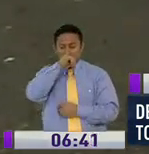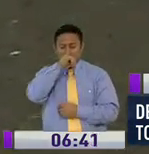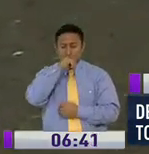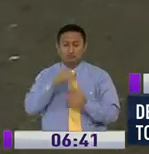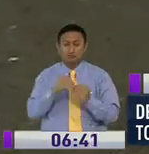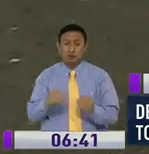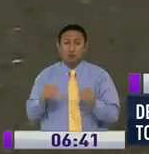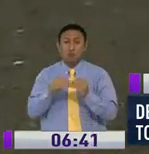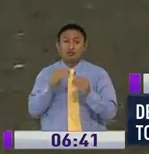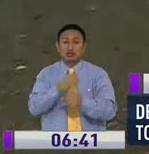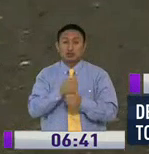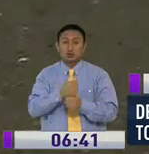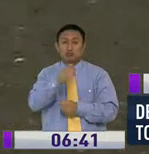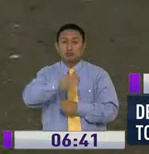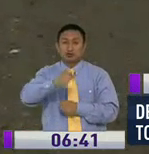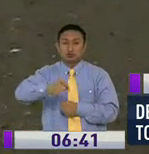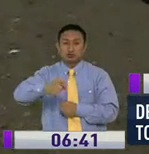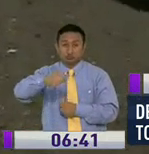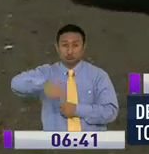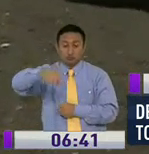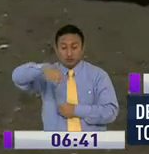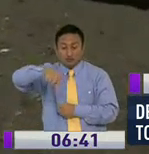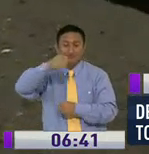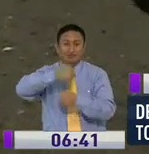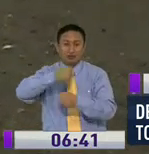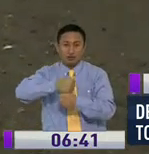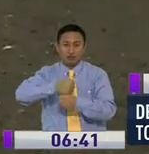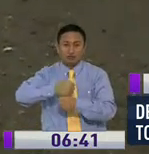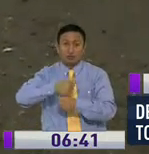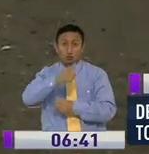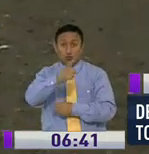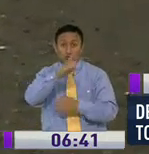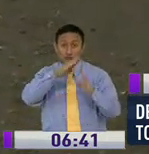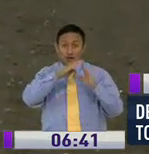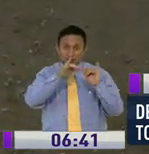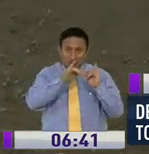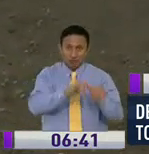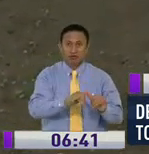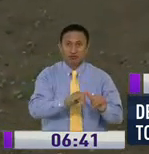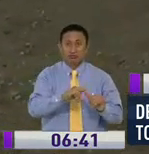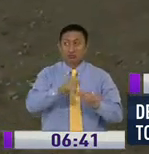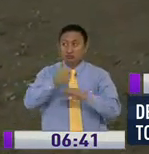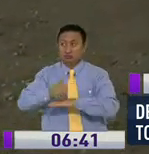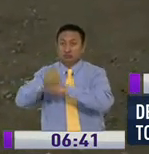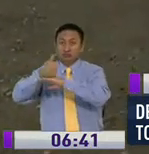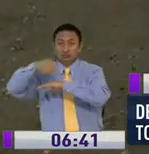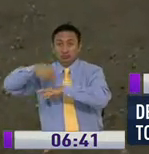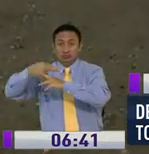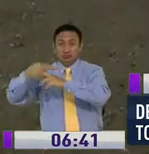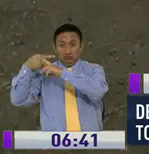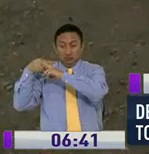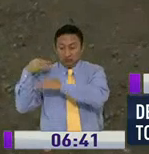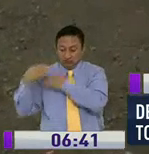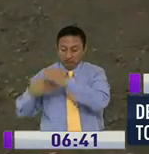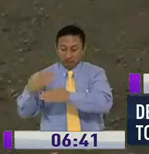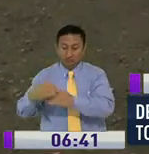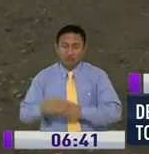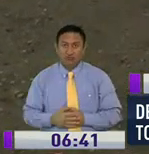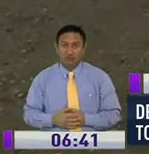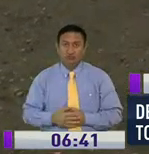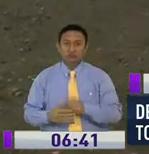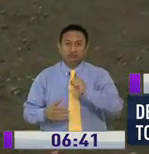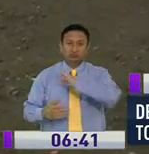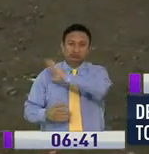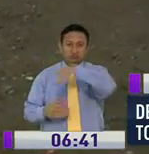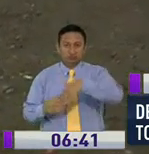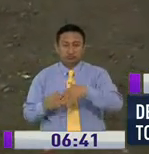esta seguridad para la población, para que ellos hagan su parte y se queden en sus casas mientras las autoridades también realizan este tipo de procesos. Y así todos